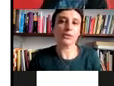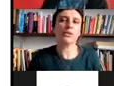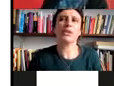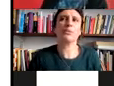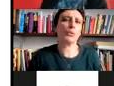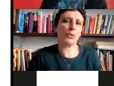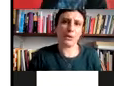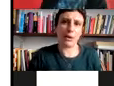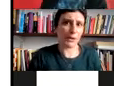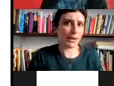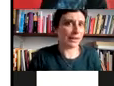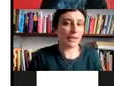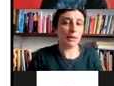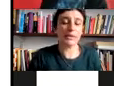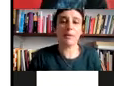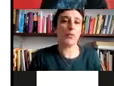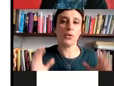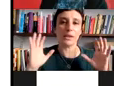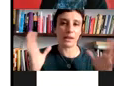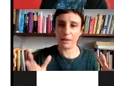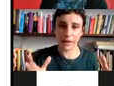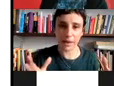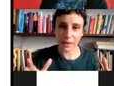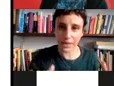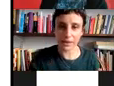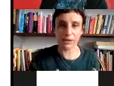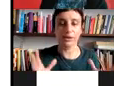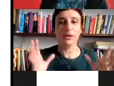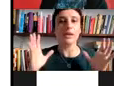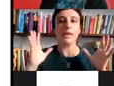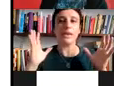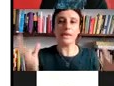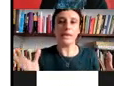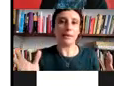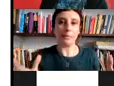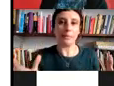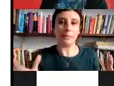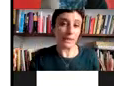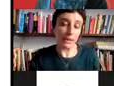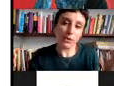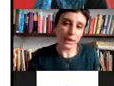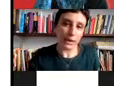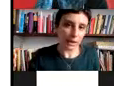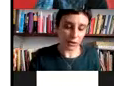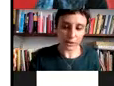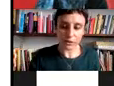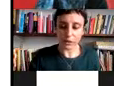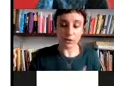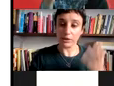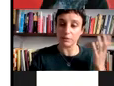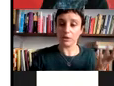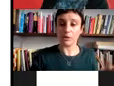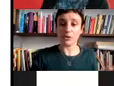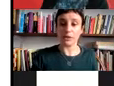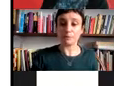de conocimiento, y por supuesto el abordaje de la discapacidad muy desde la mirada médico y de la mirada más hegemónica, que es la formación que